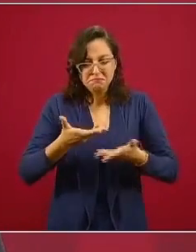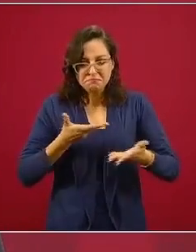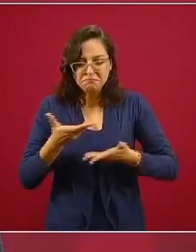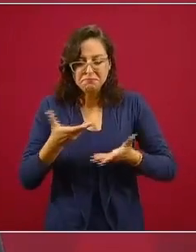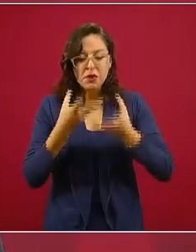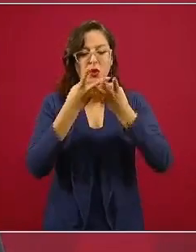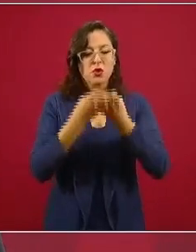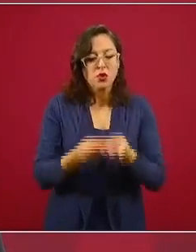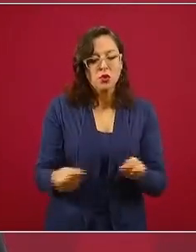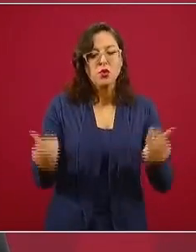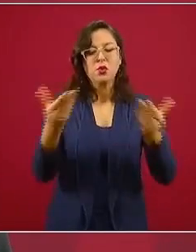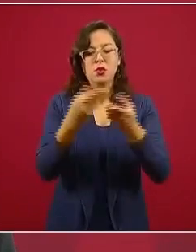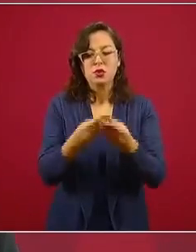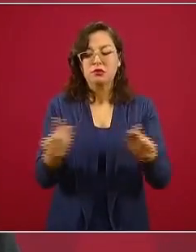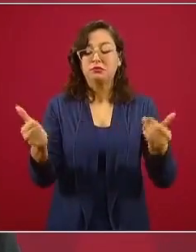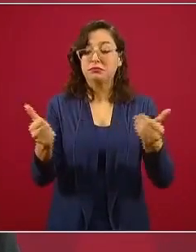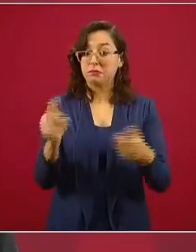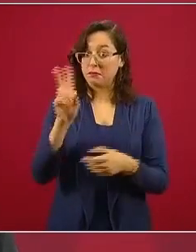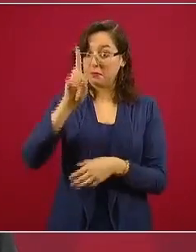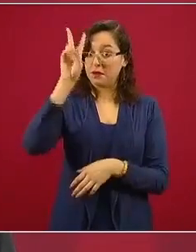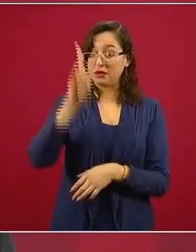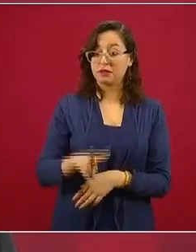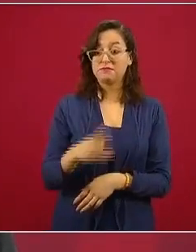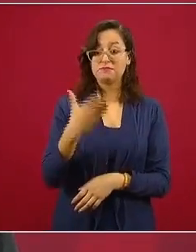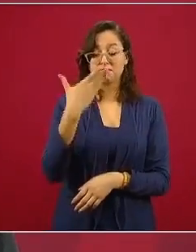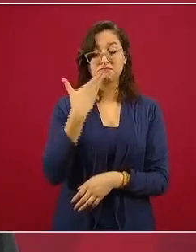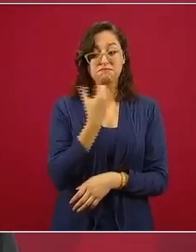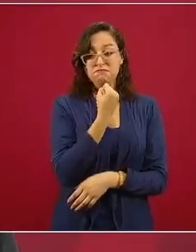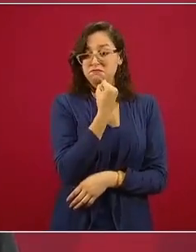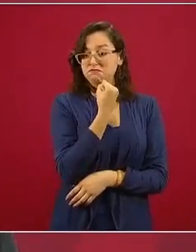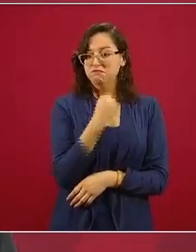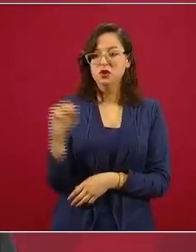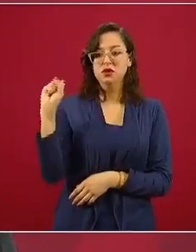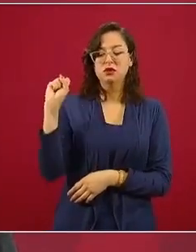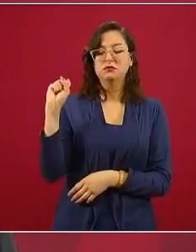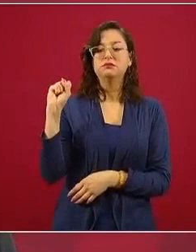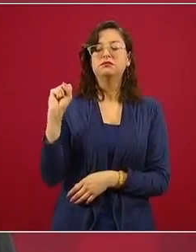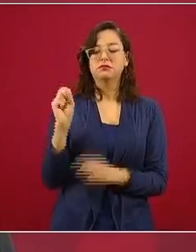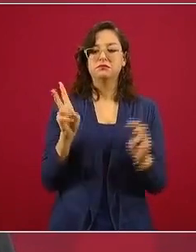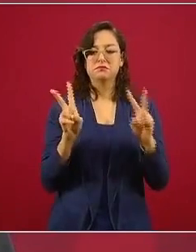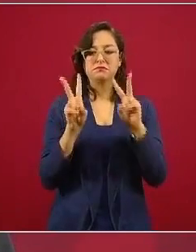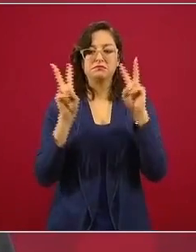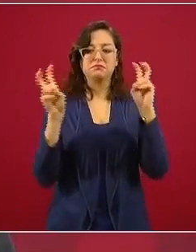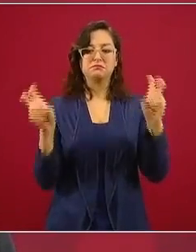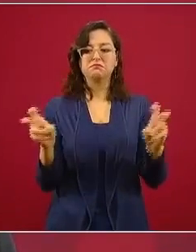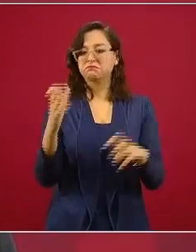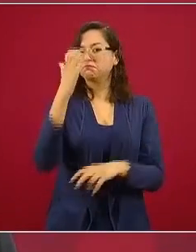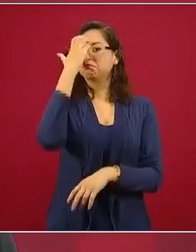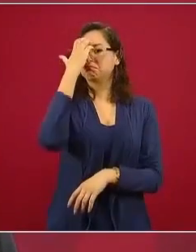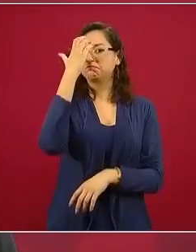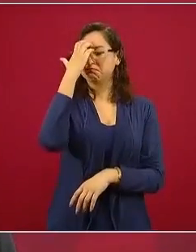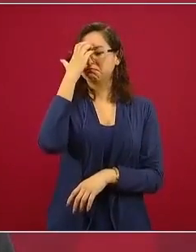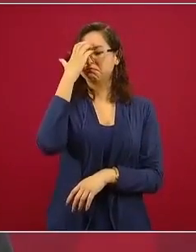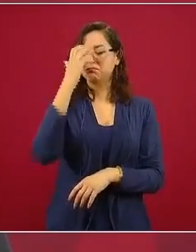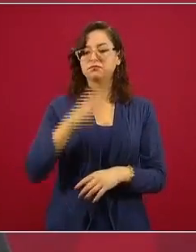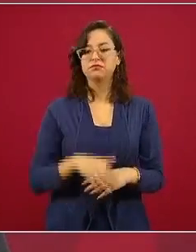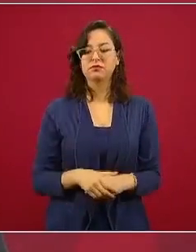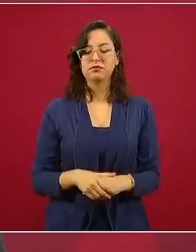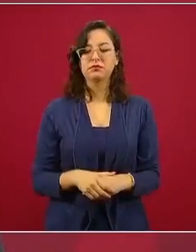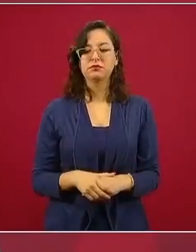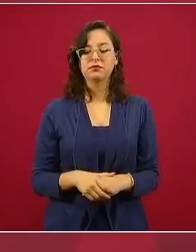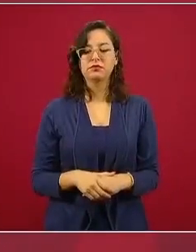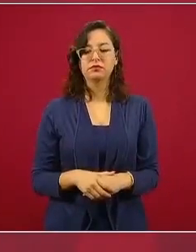Es un experto, Jesús Seade, en esta materia. Por